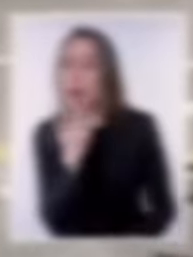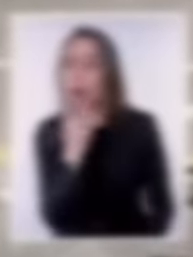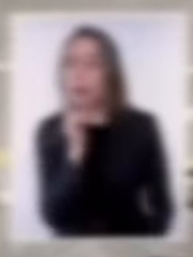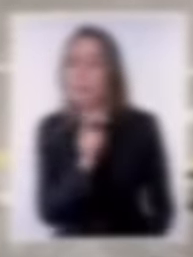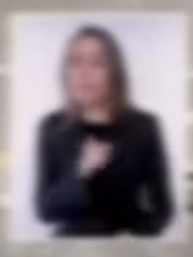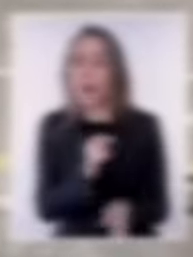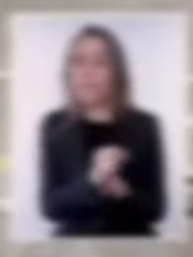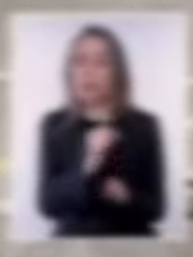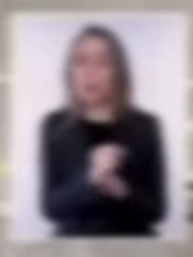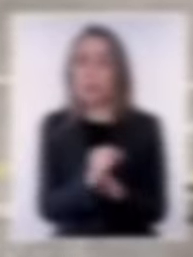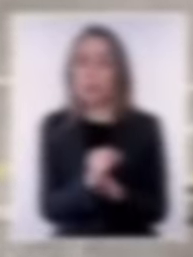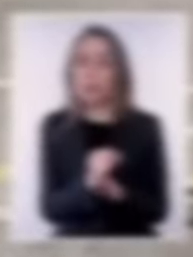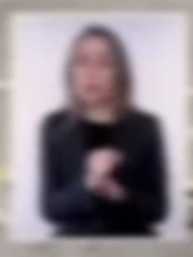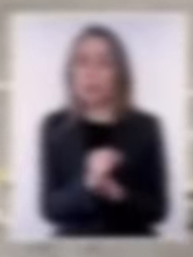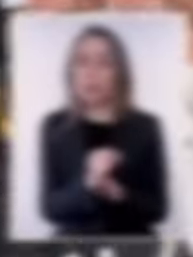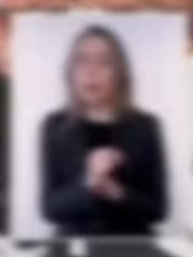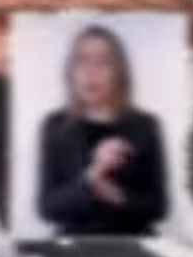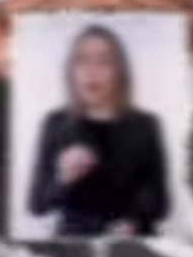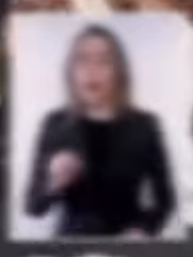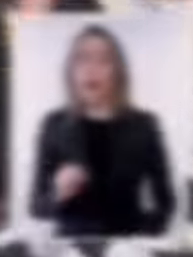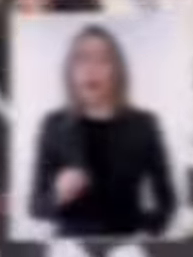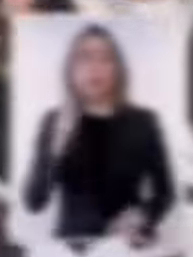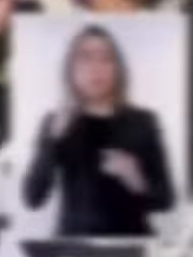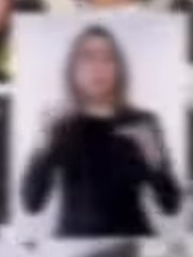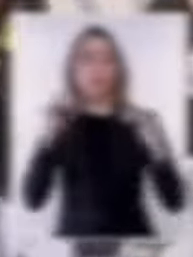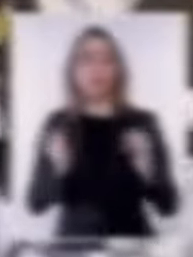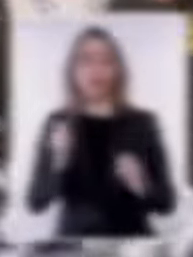Señores, estamos enteritos todavía.